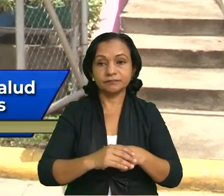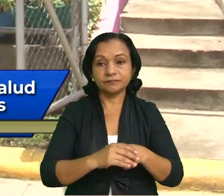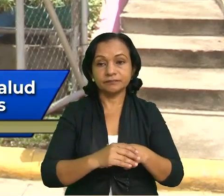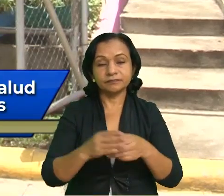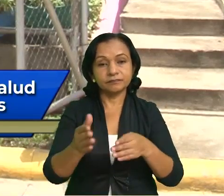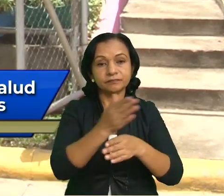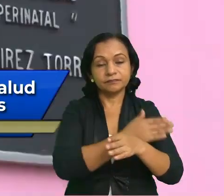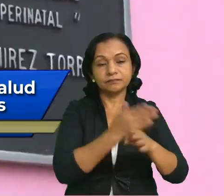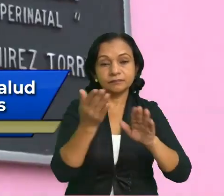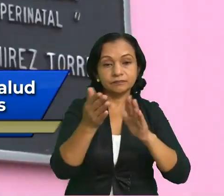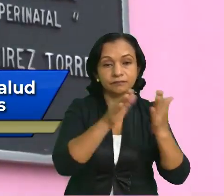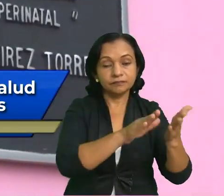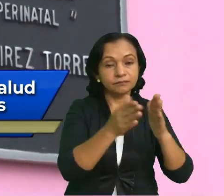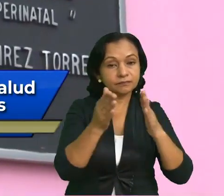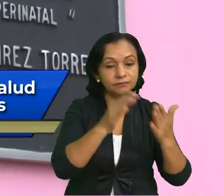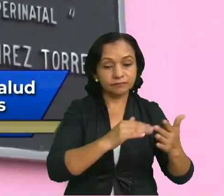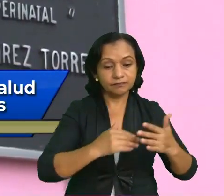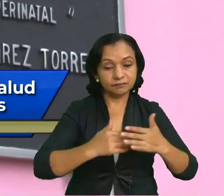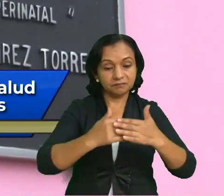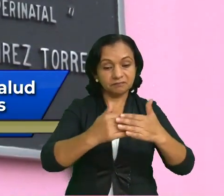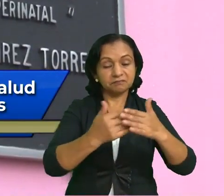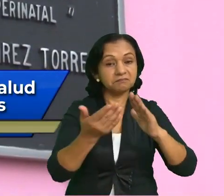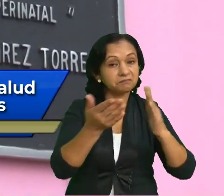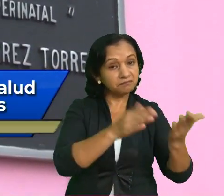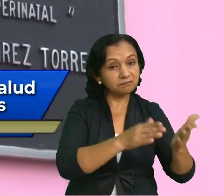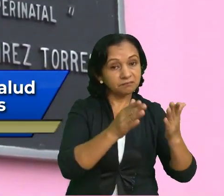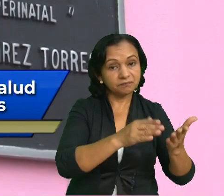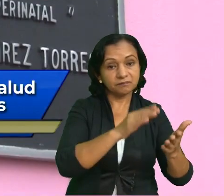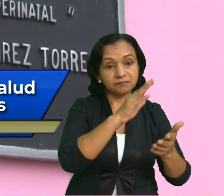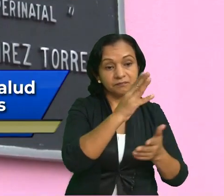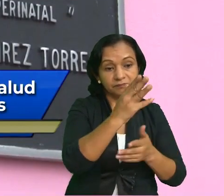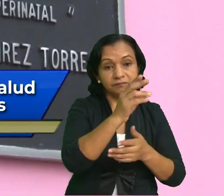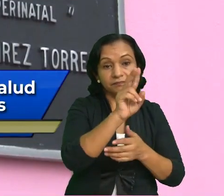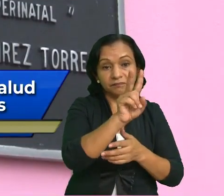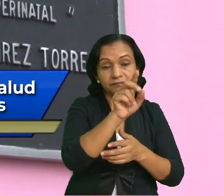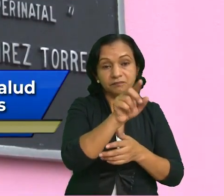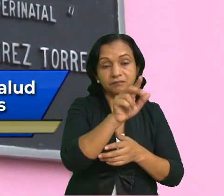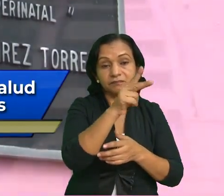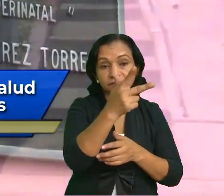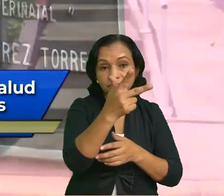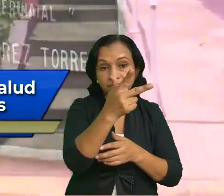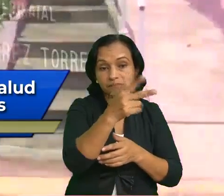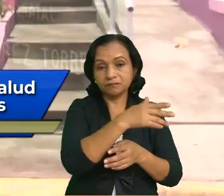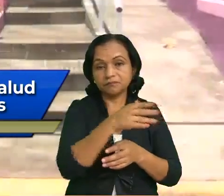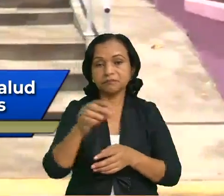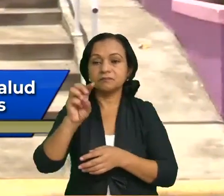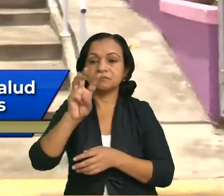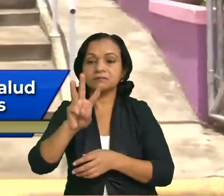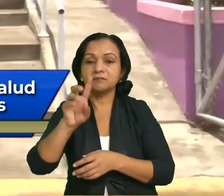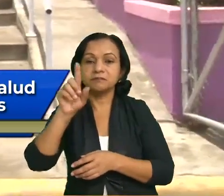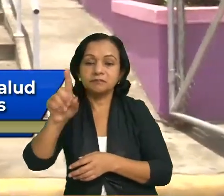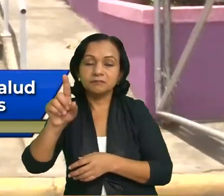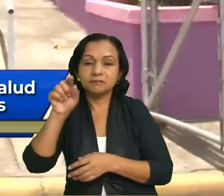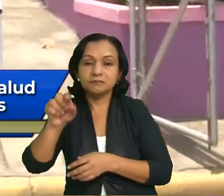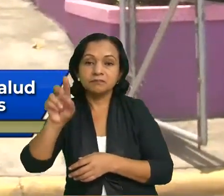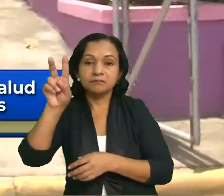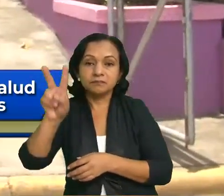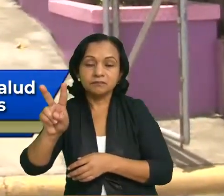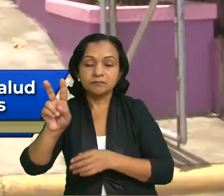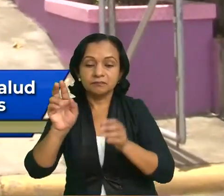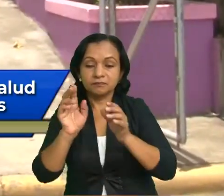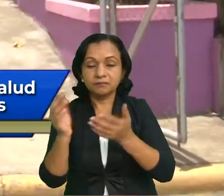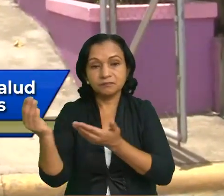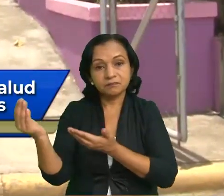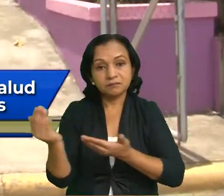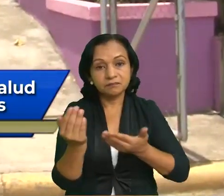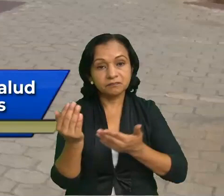una mortalidad materna prácticamente de 92.8 en 2006 a 31.2 y la infantil de